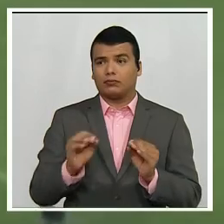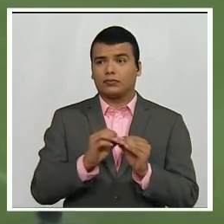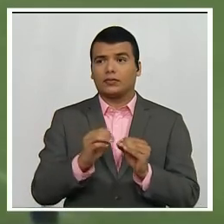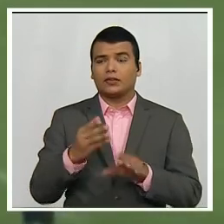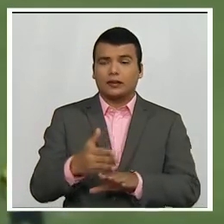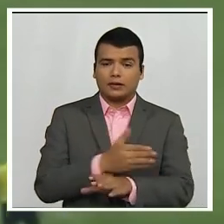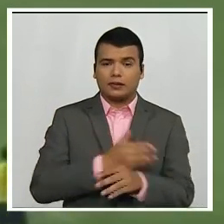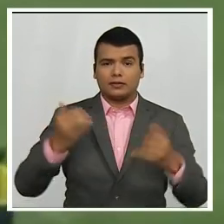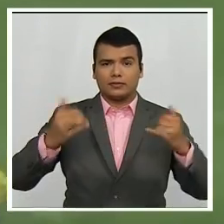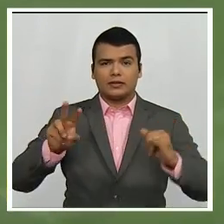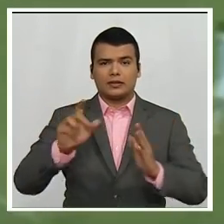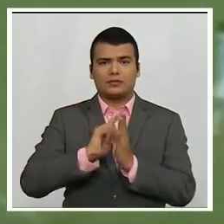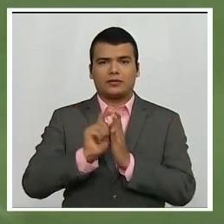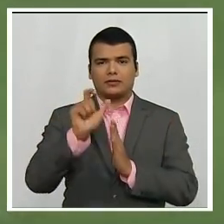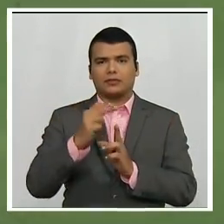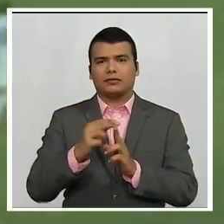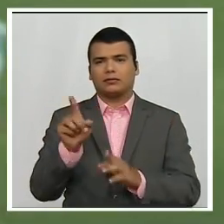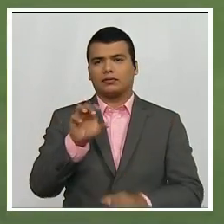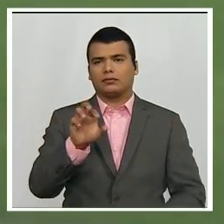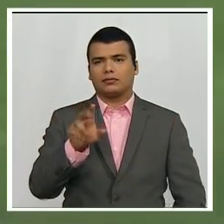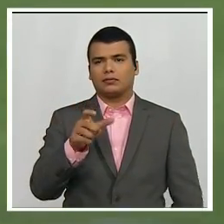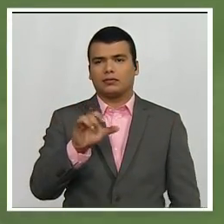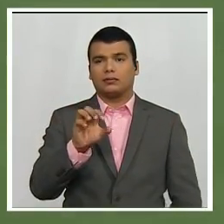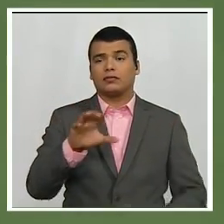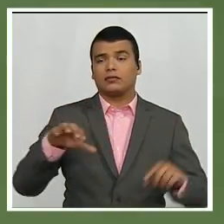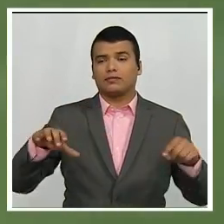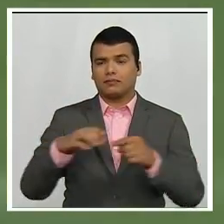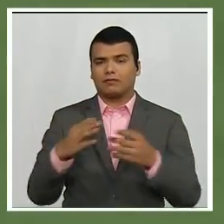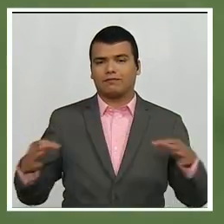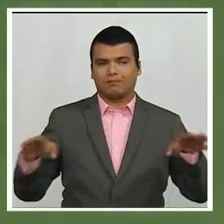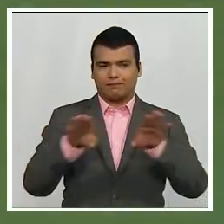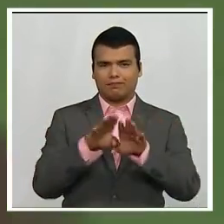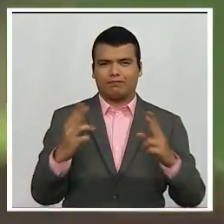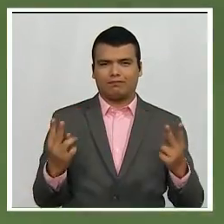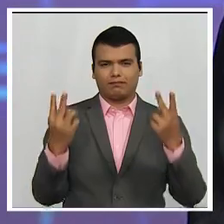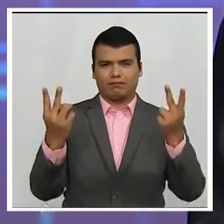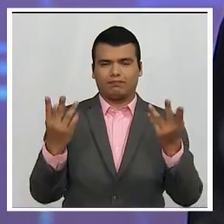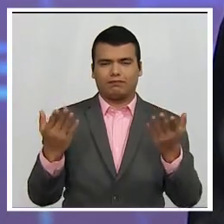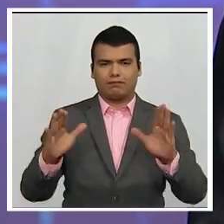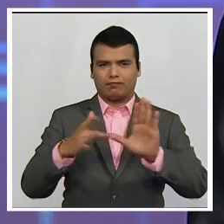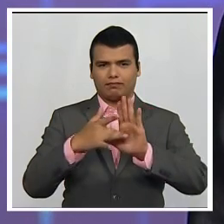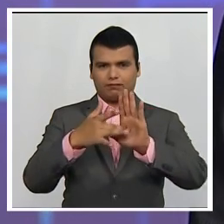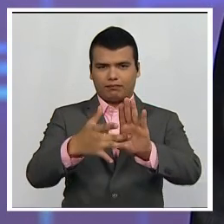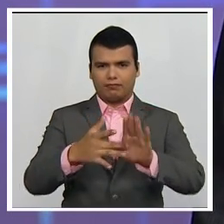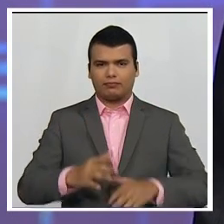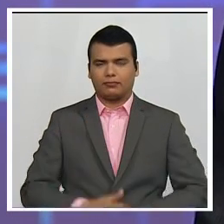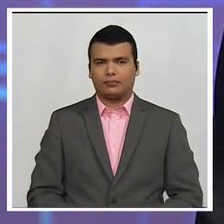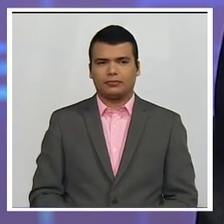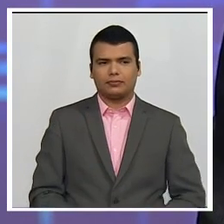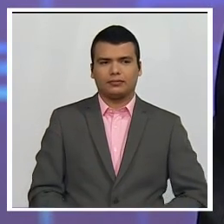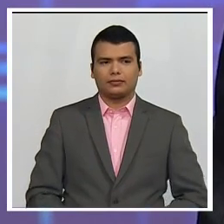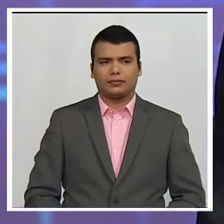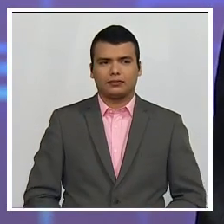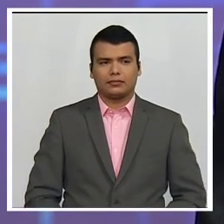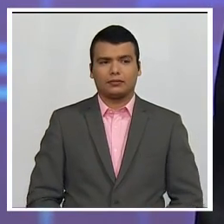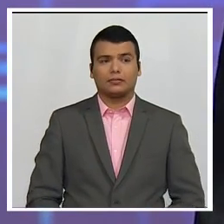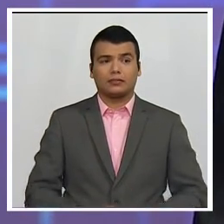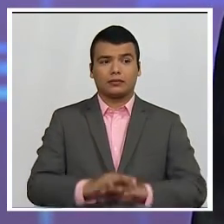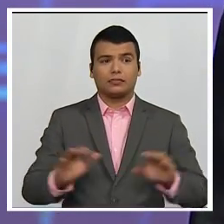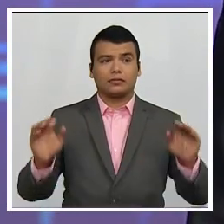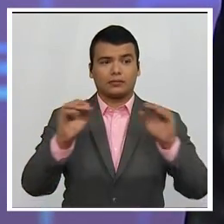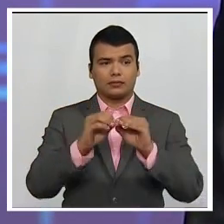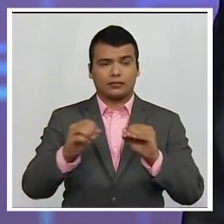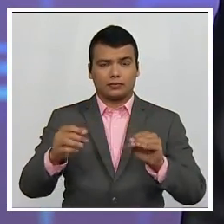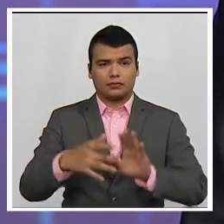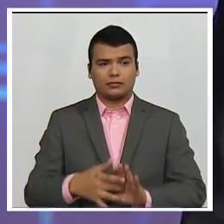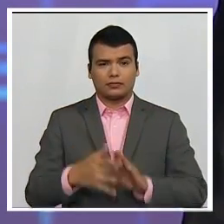7 minutos sergio otamendi empató para el conjunto argentino en esta manera cerramos nuestra emisión de